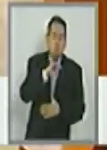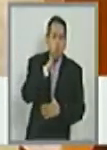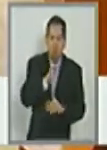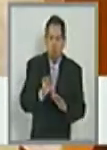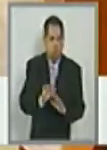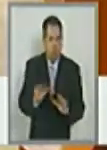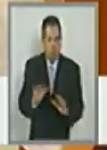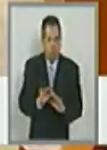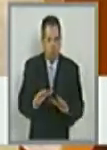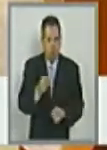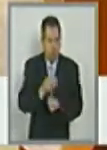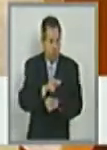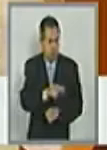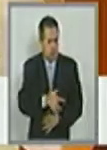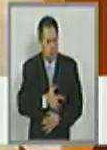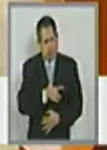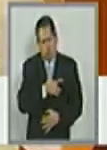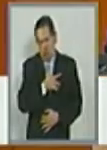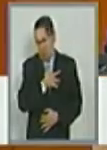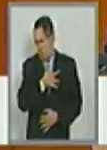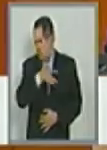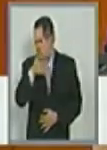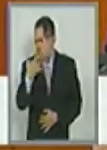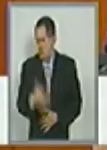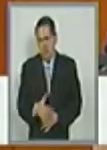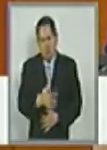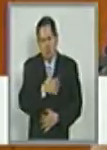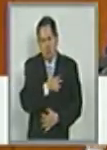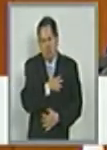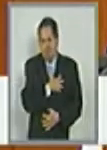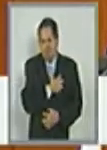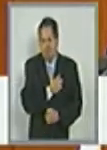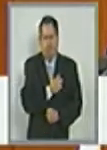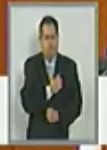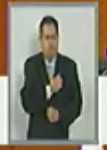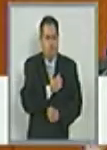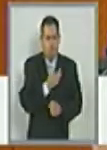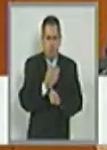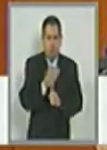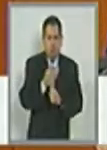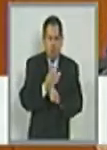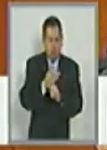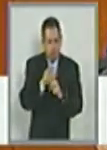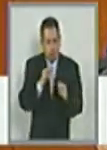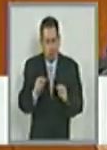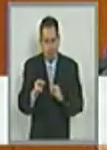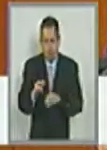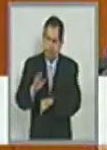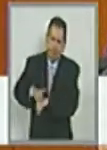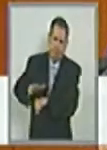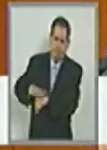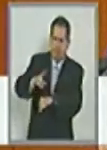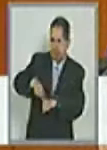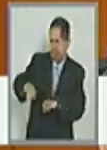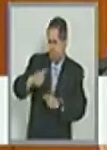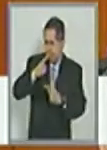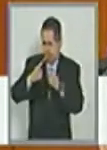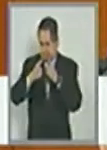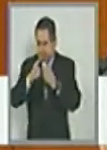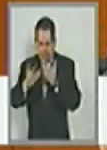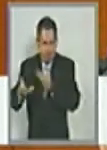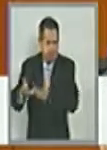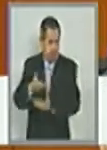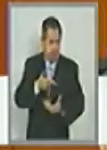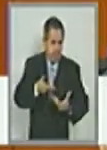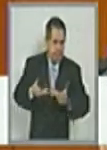hoy a todos nos duele hasta el alma. Y es un tema al que hoy nos llama con urgencia al debate. Es una